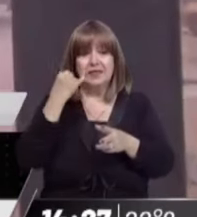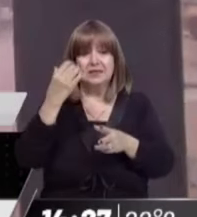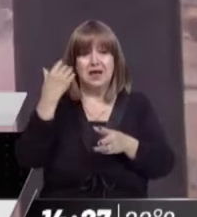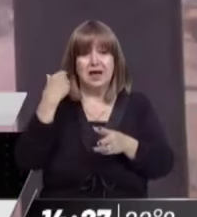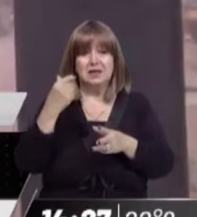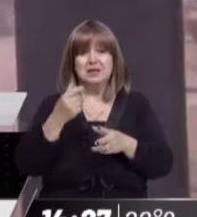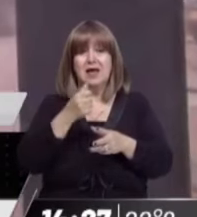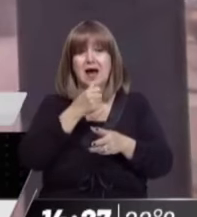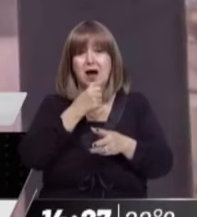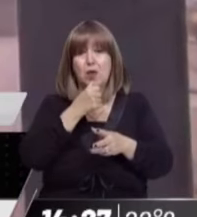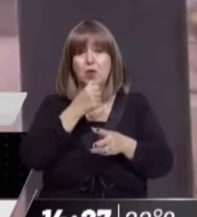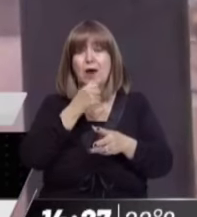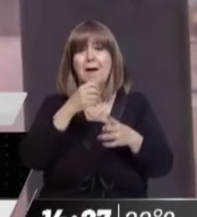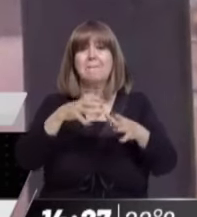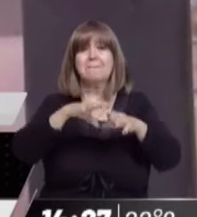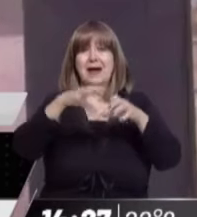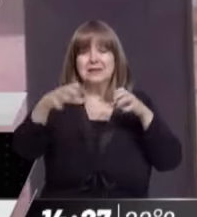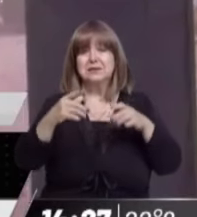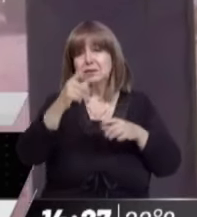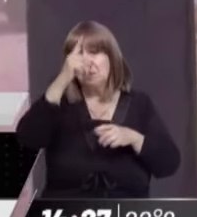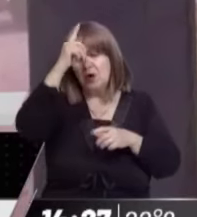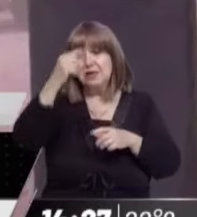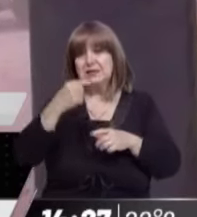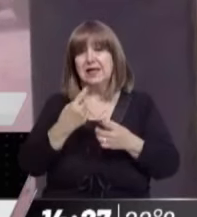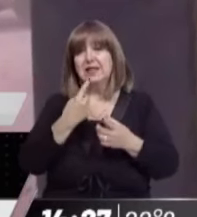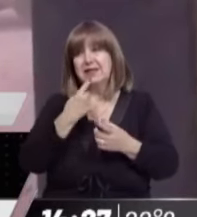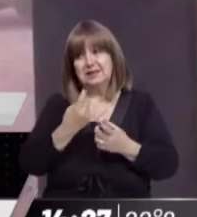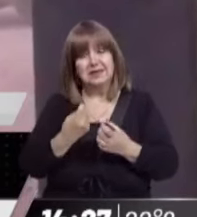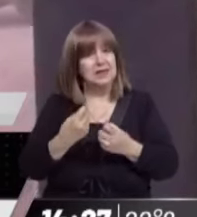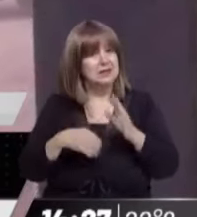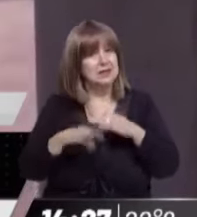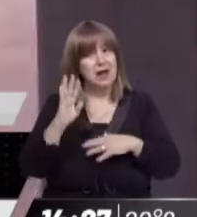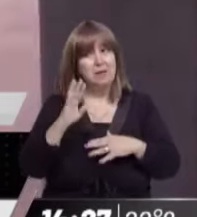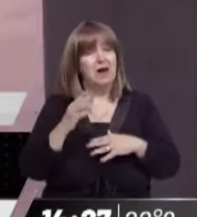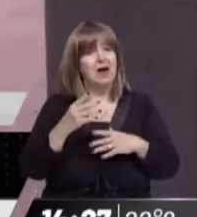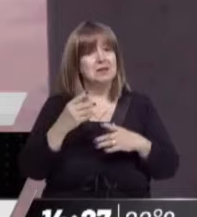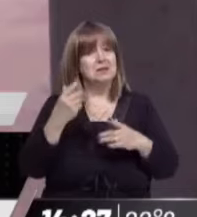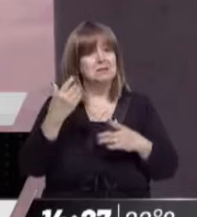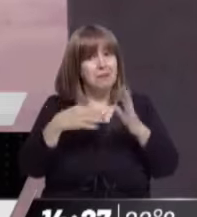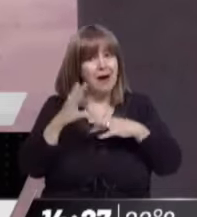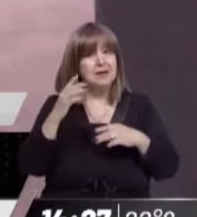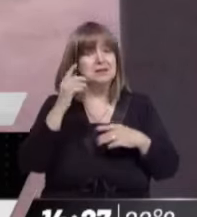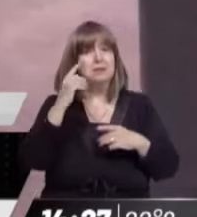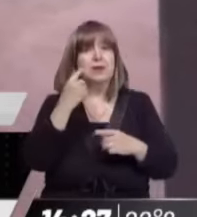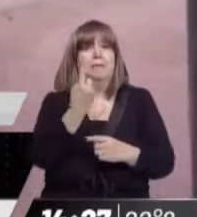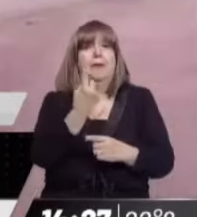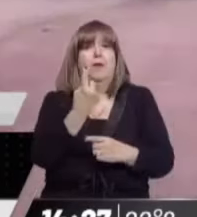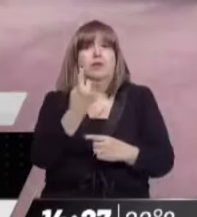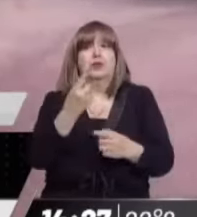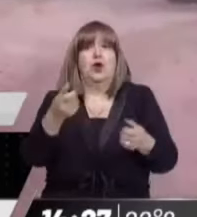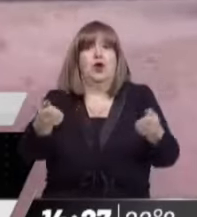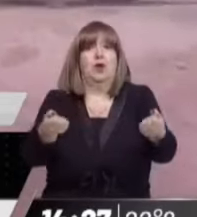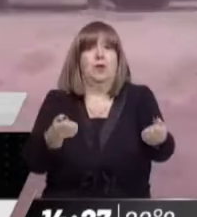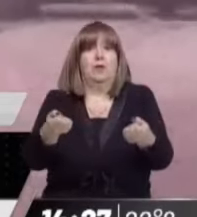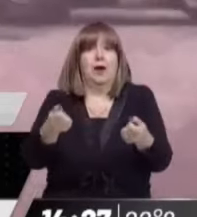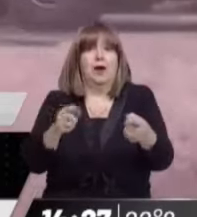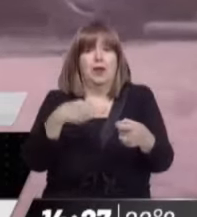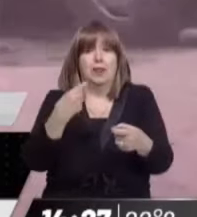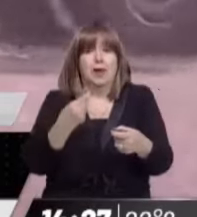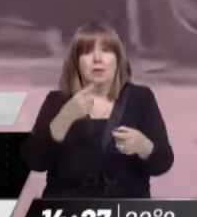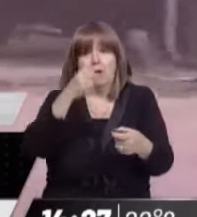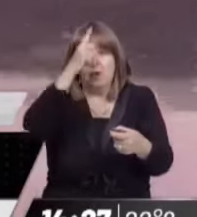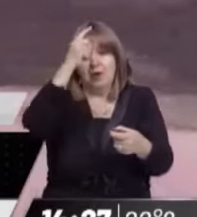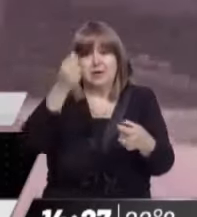se los contaba, nos decía un policía, se va a necesitar mucho refuerzo, mucho apoyo, porque también, como